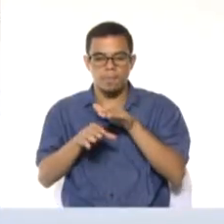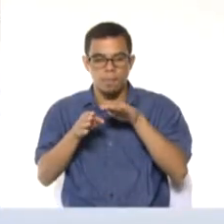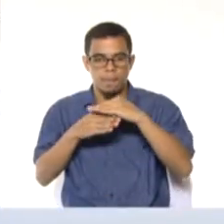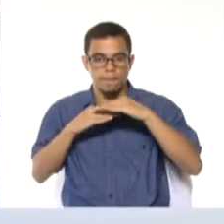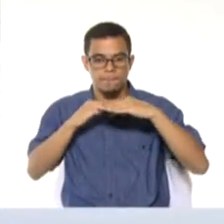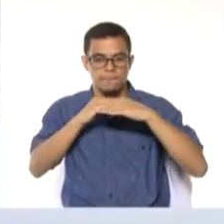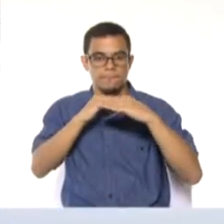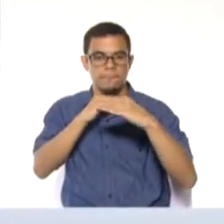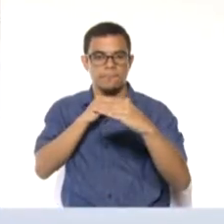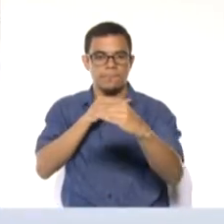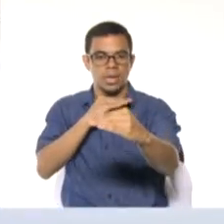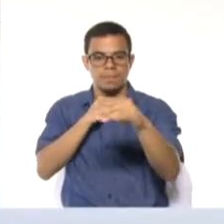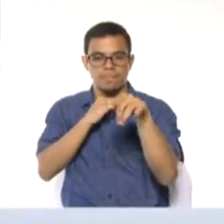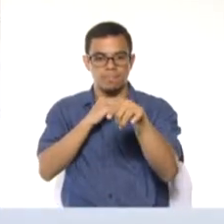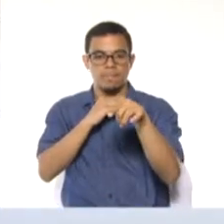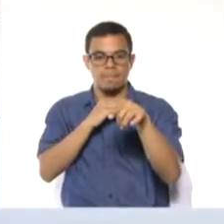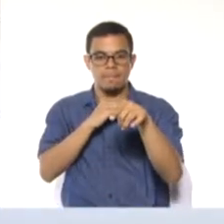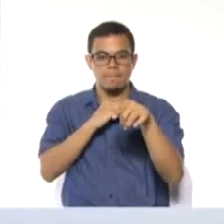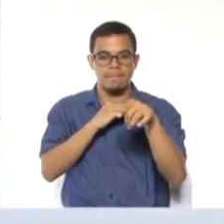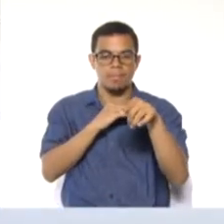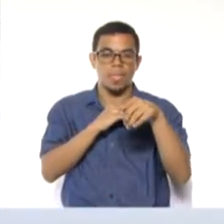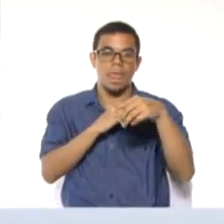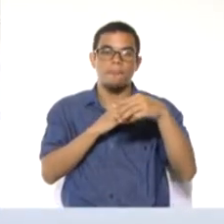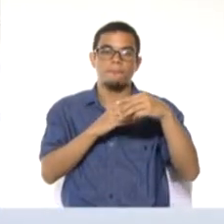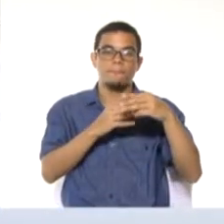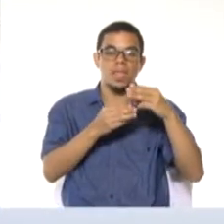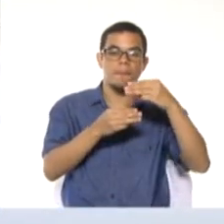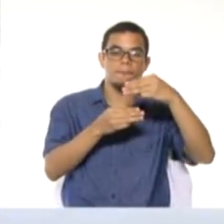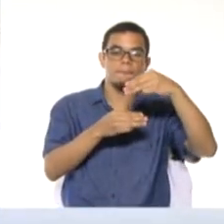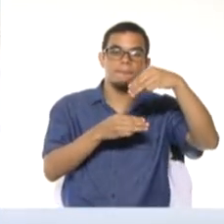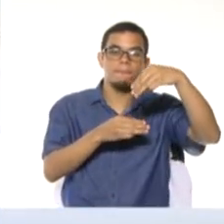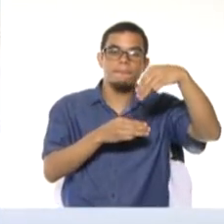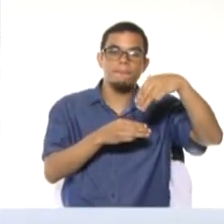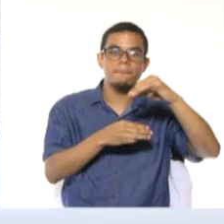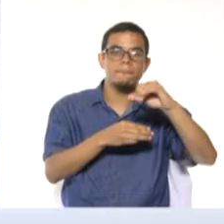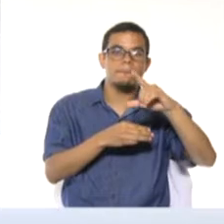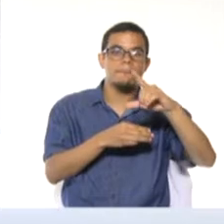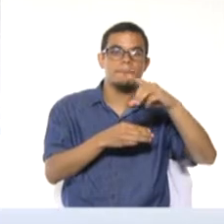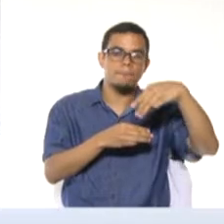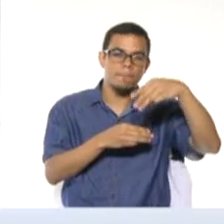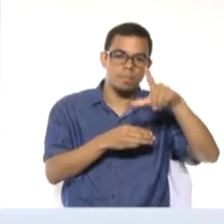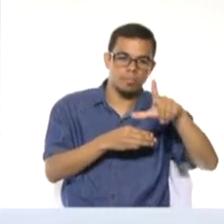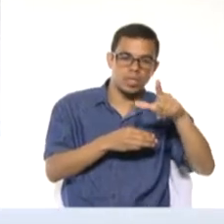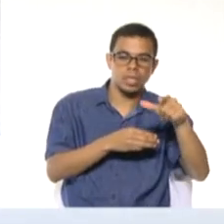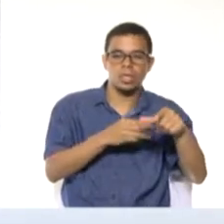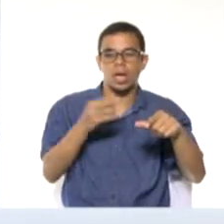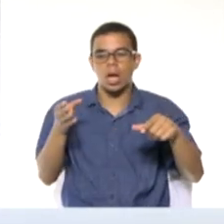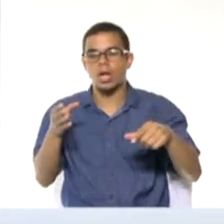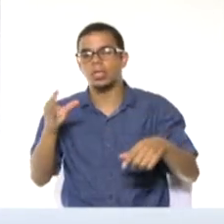ubicar medidas desde milímetros hasta el metro y centímetro.